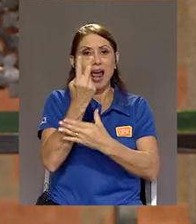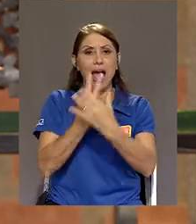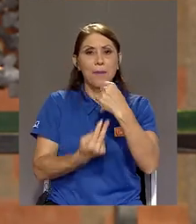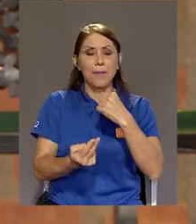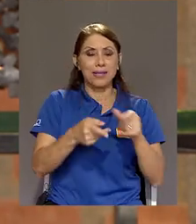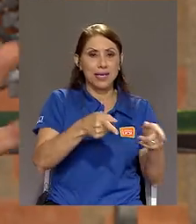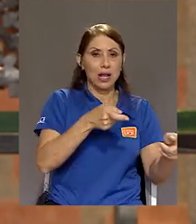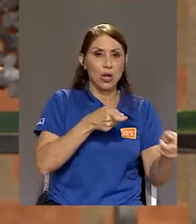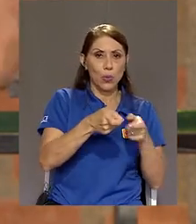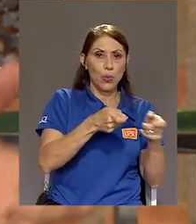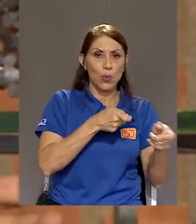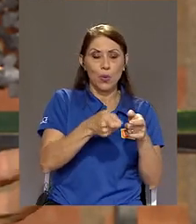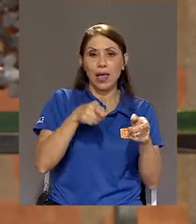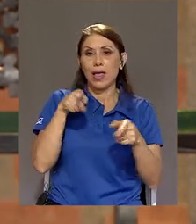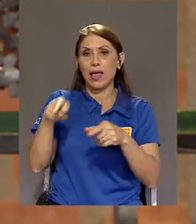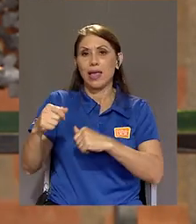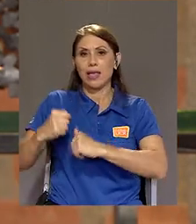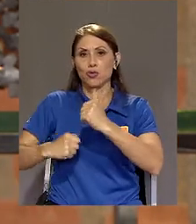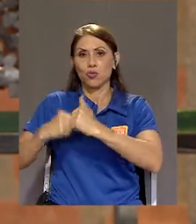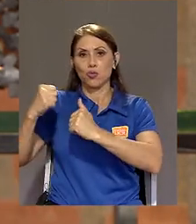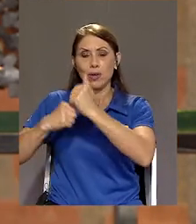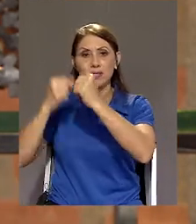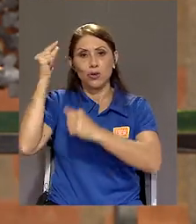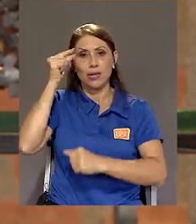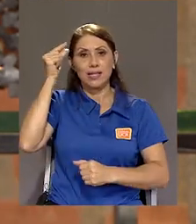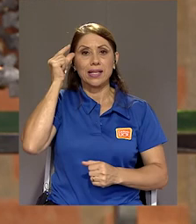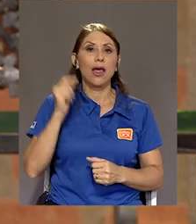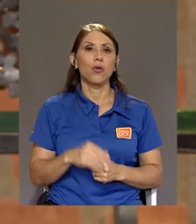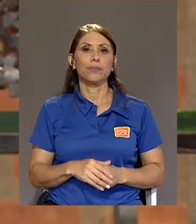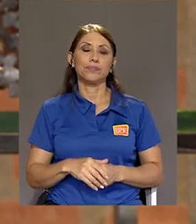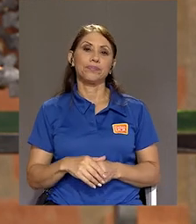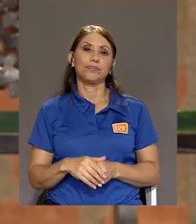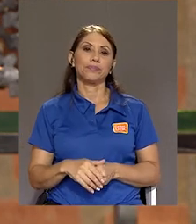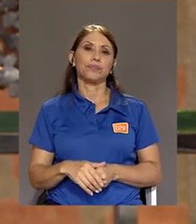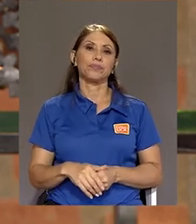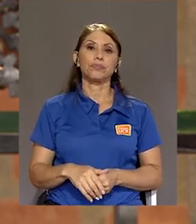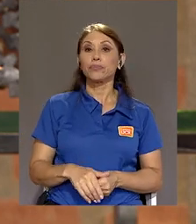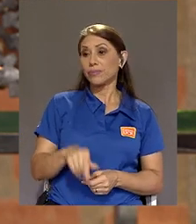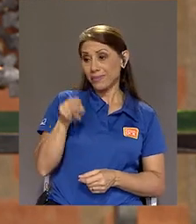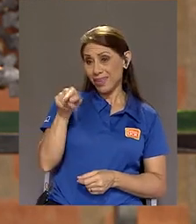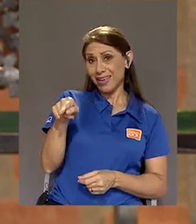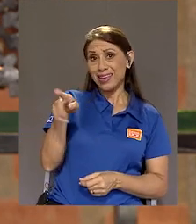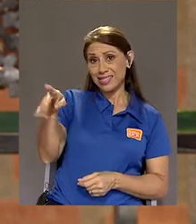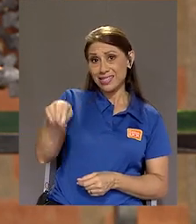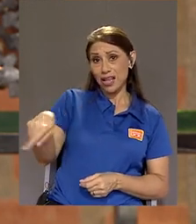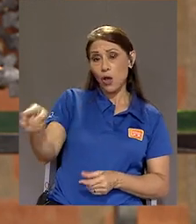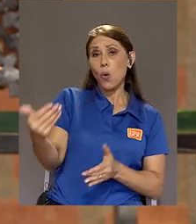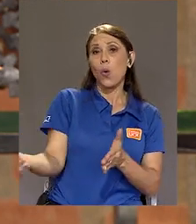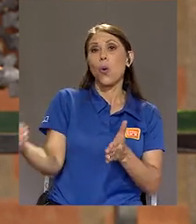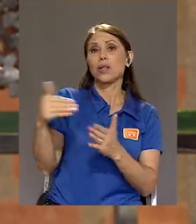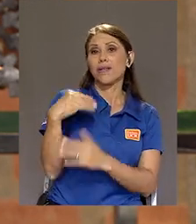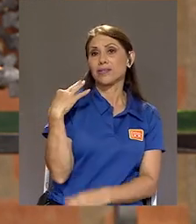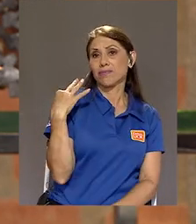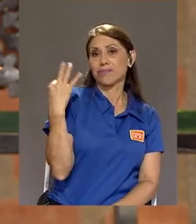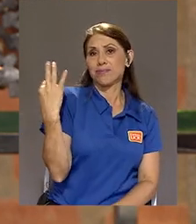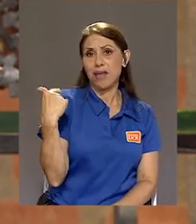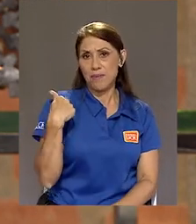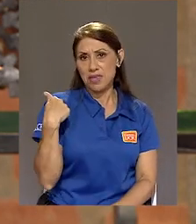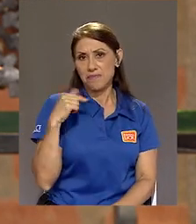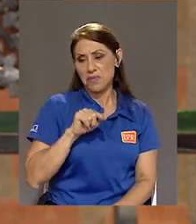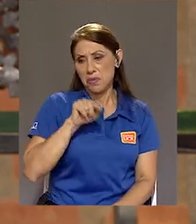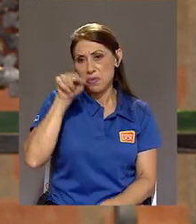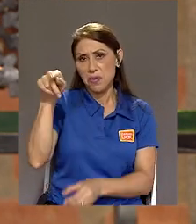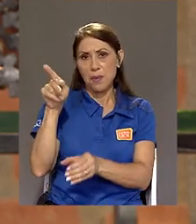la administración y lo que es la parte de la estructuración del Estado. En esta cuestión del Estado me volvieron a convocar a mí, a invitar